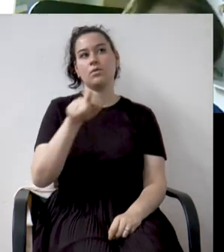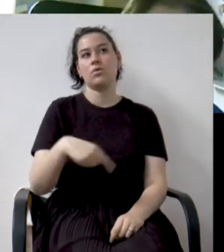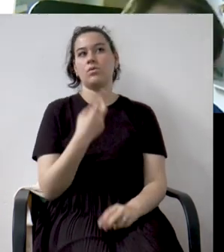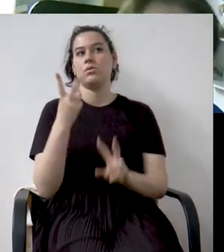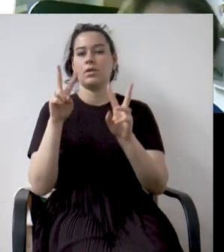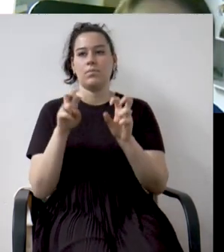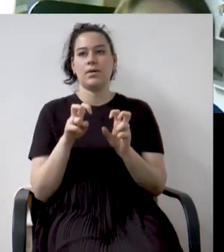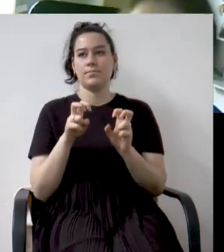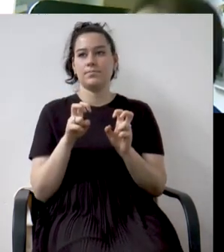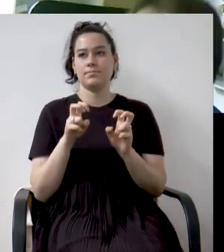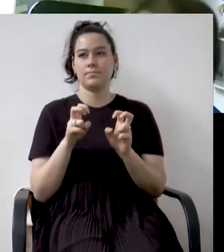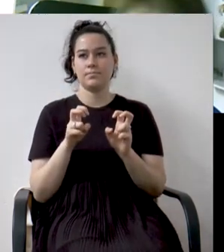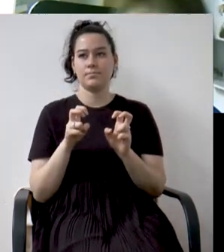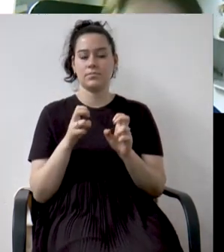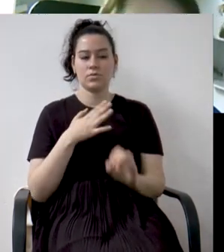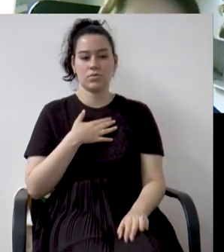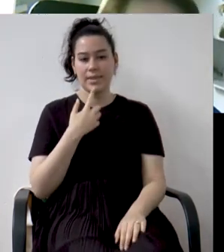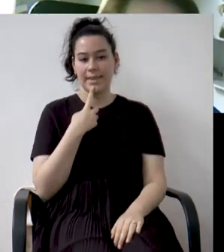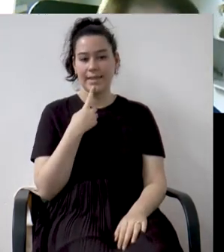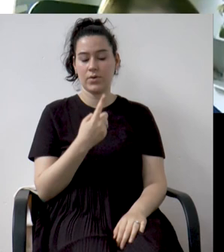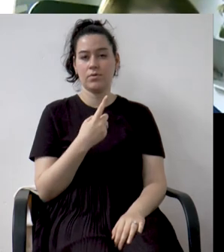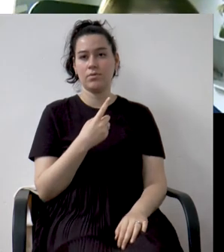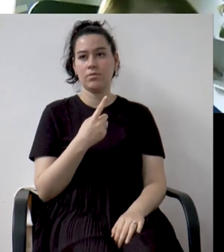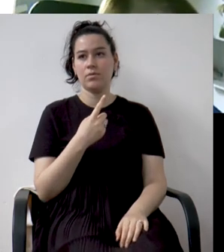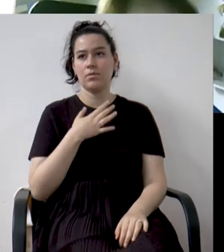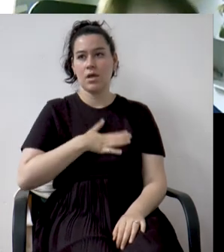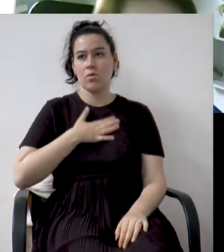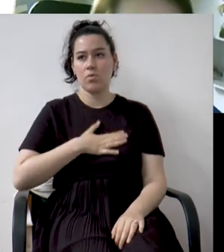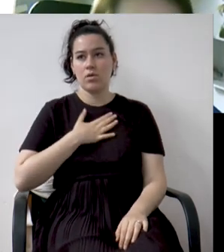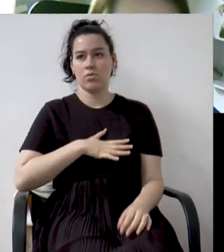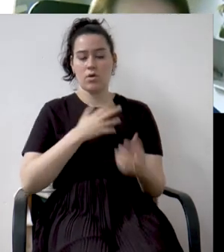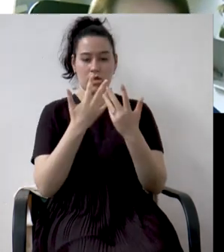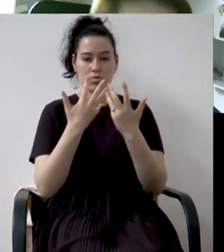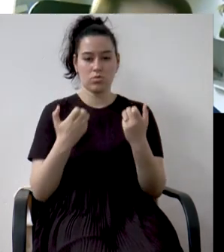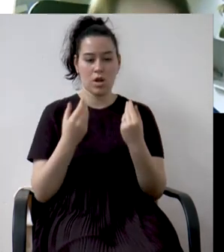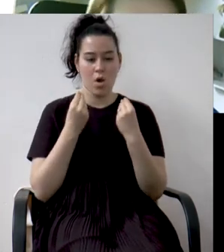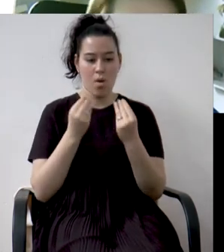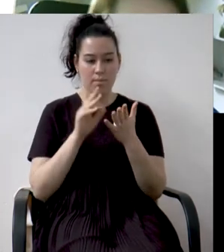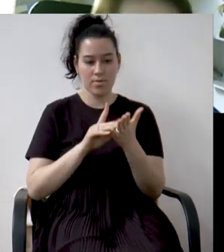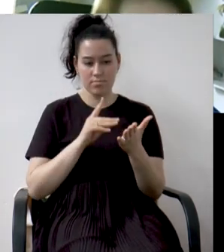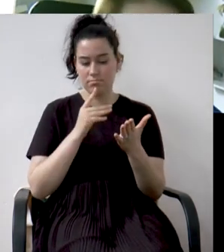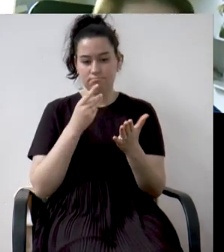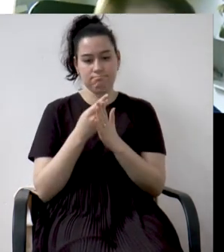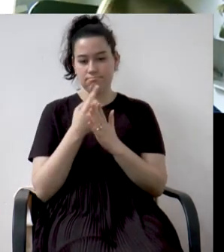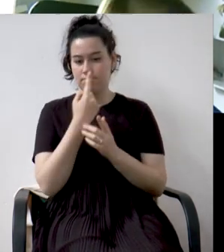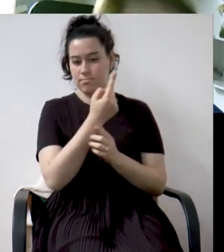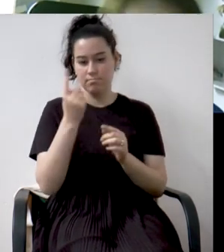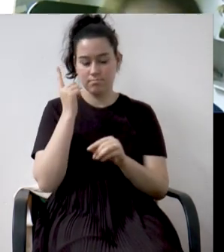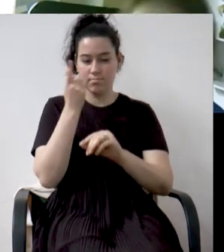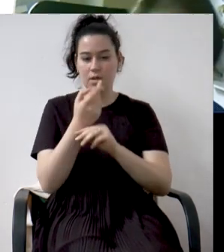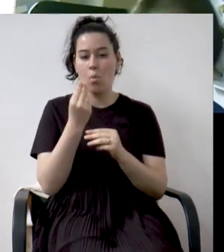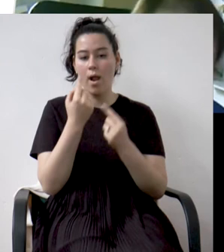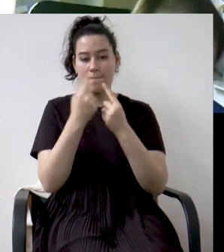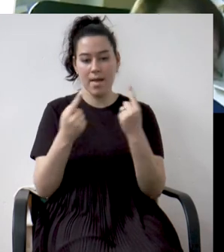paquete, yo diría que, de acuerdo a la estructura que necesiten, cómo la definan, ver qué materias